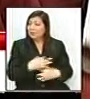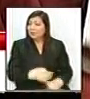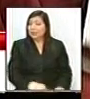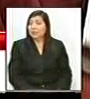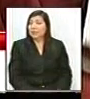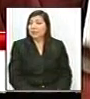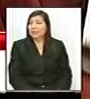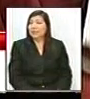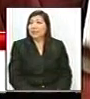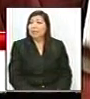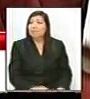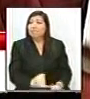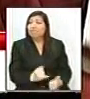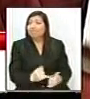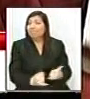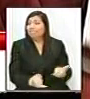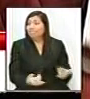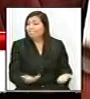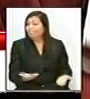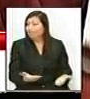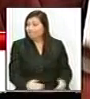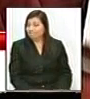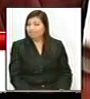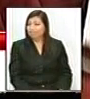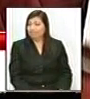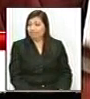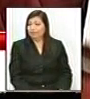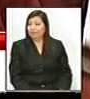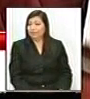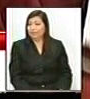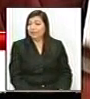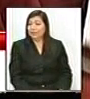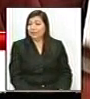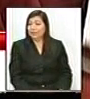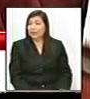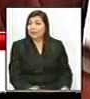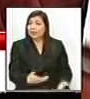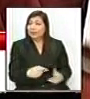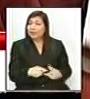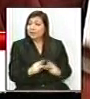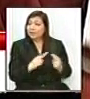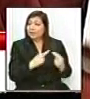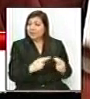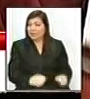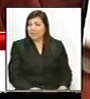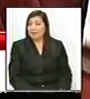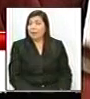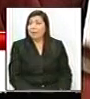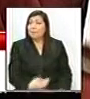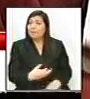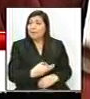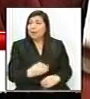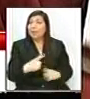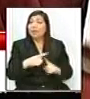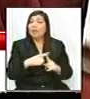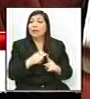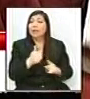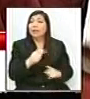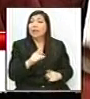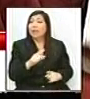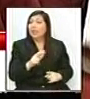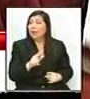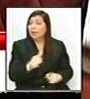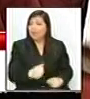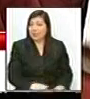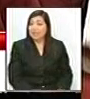verlo. Y finalmente, quisiera tal vez arrancarle un compromiso por la provincia de Talara, ministro.